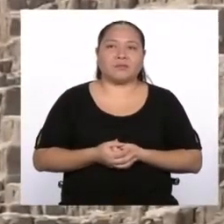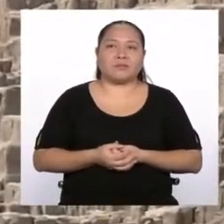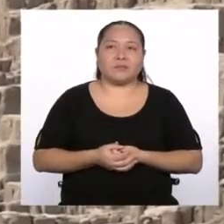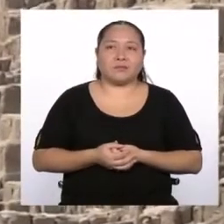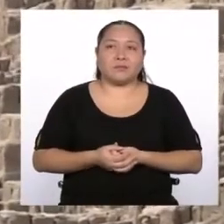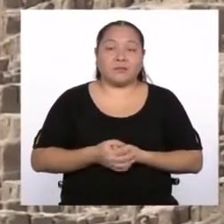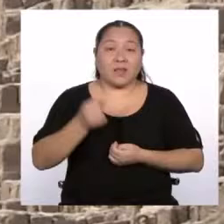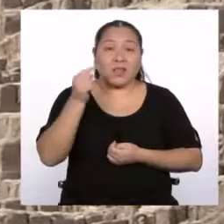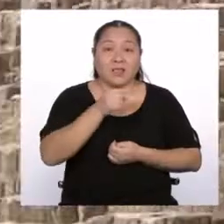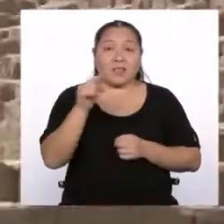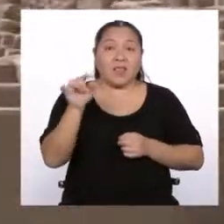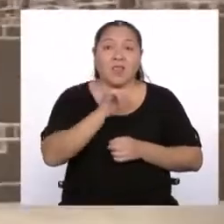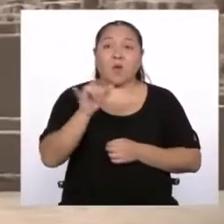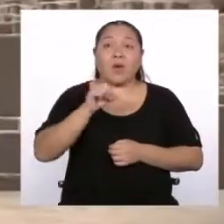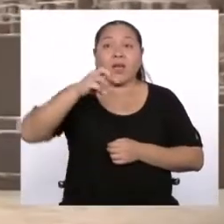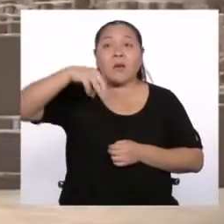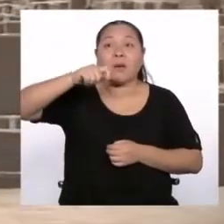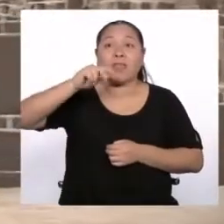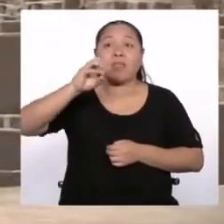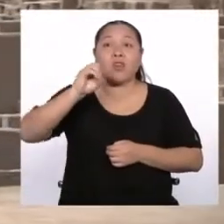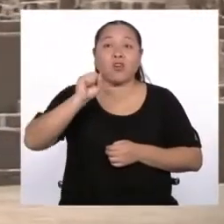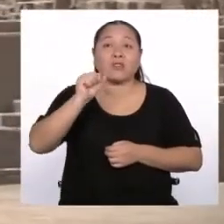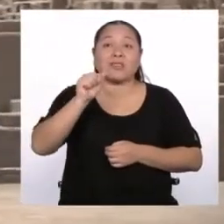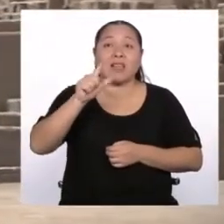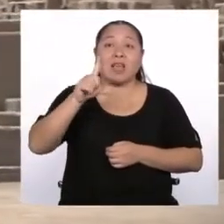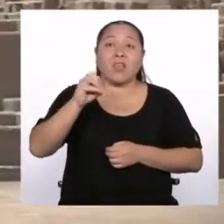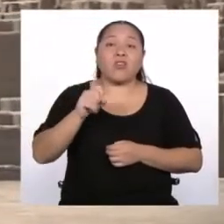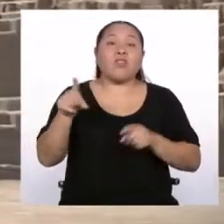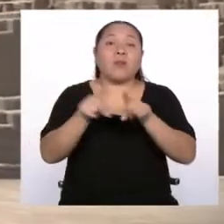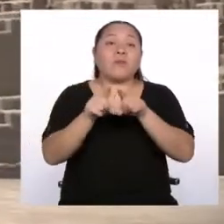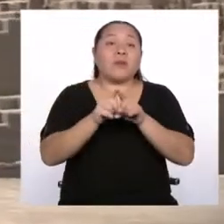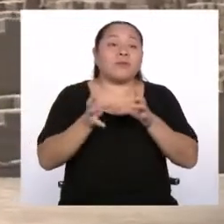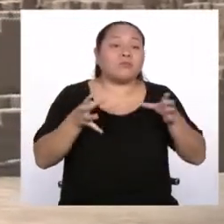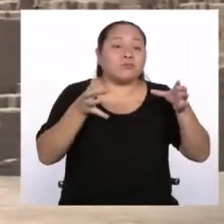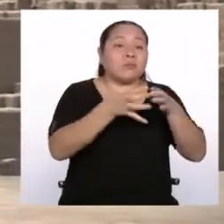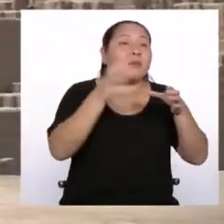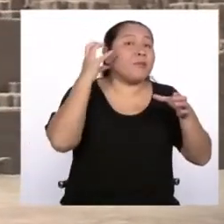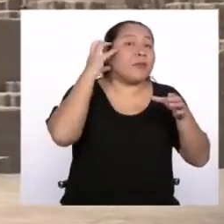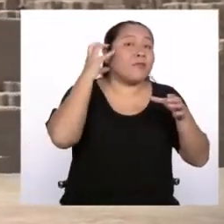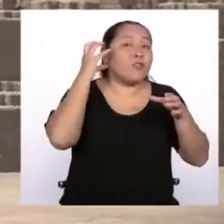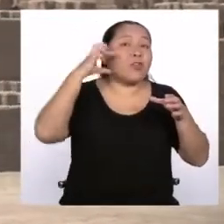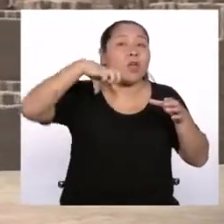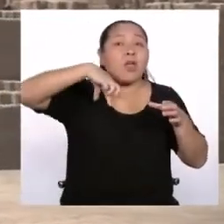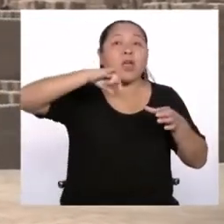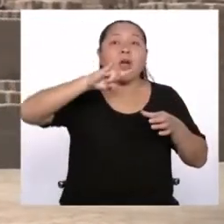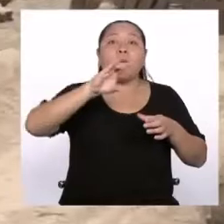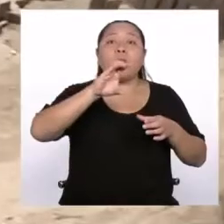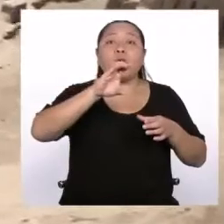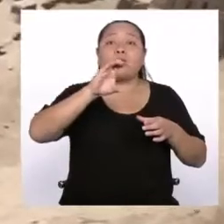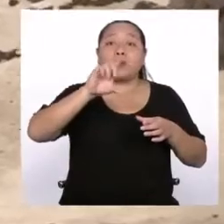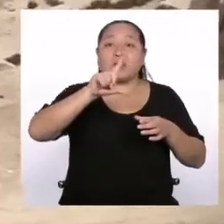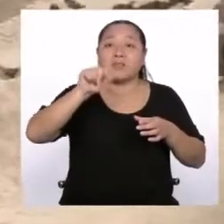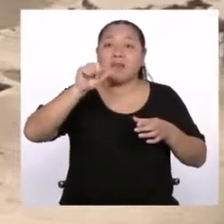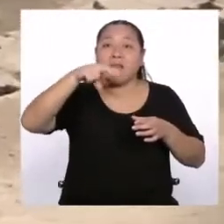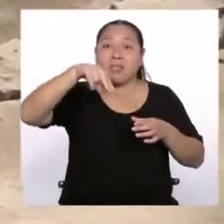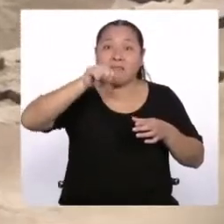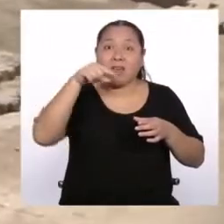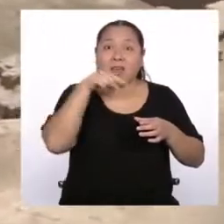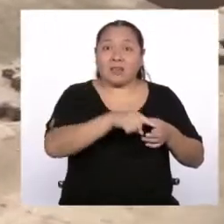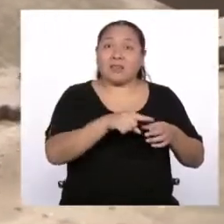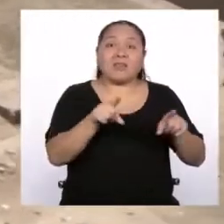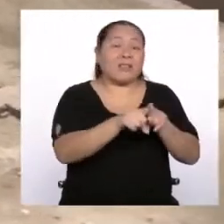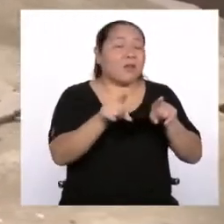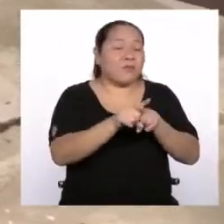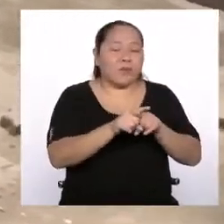Así como Mateo Salado, la Huaca Pucllana en Miraflores es uno de los ejemplos más representativos de